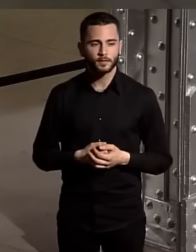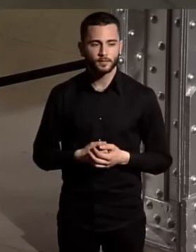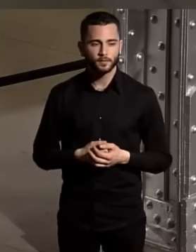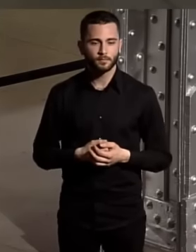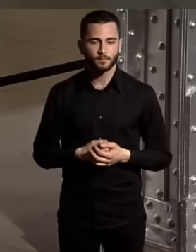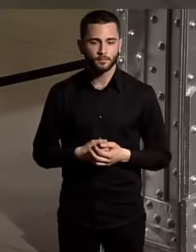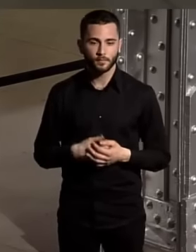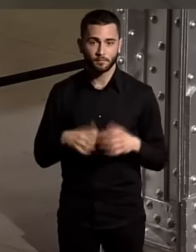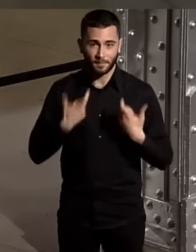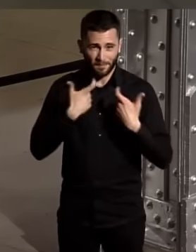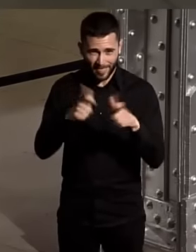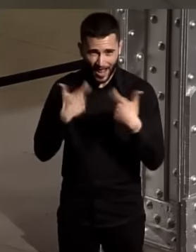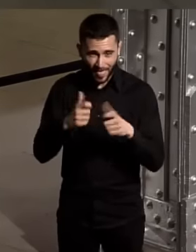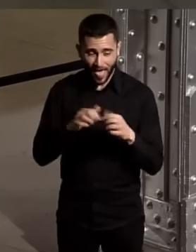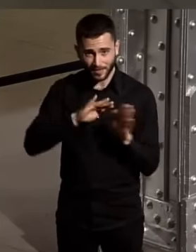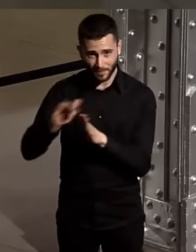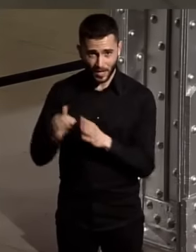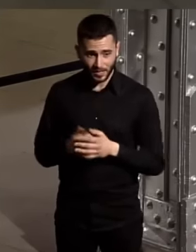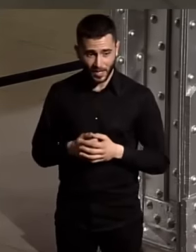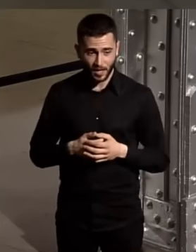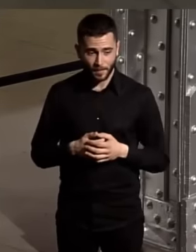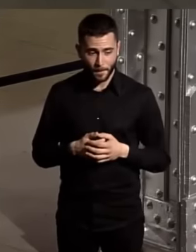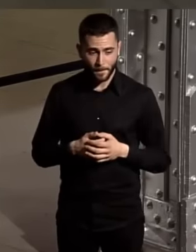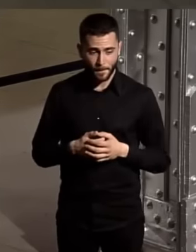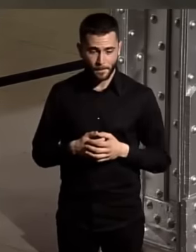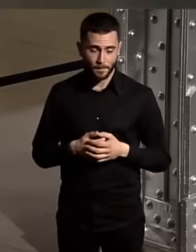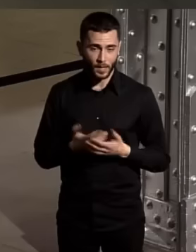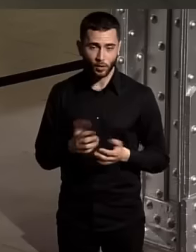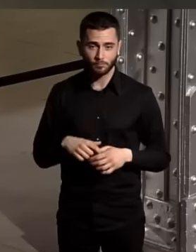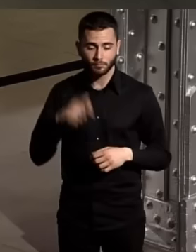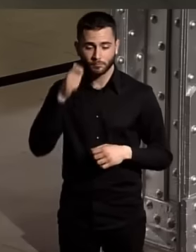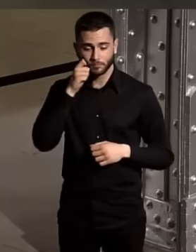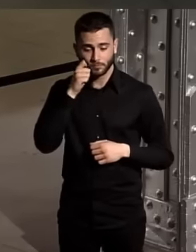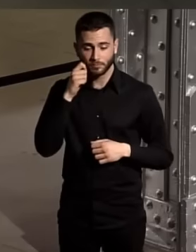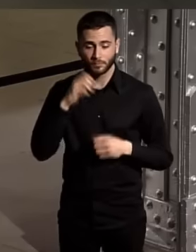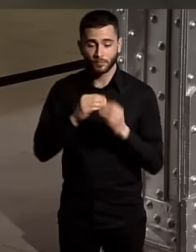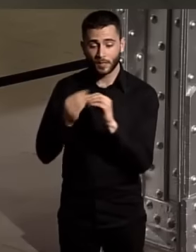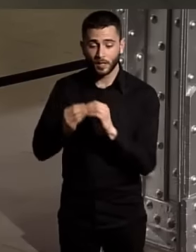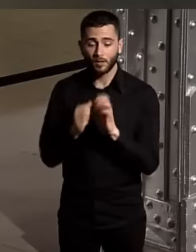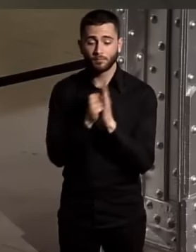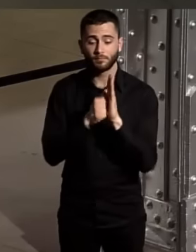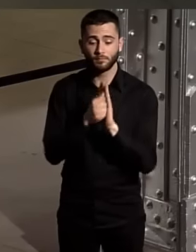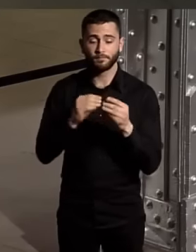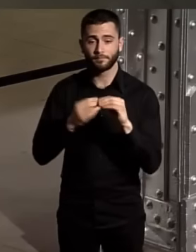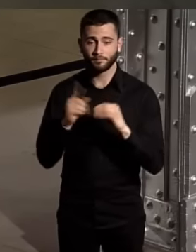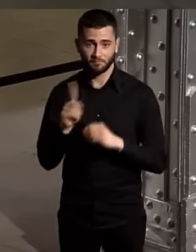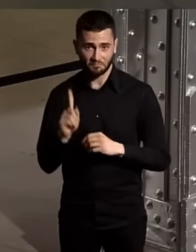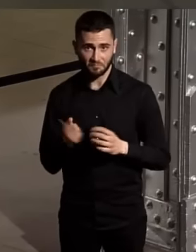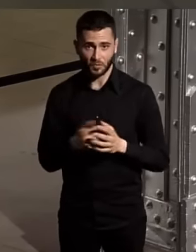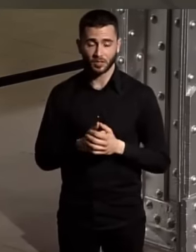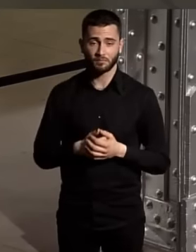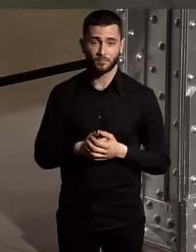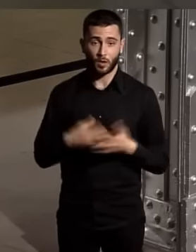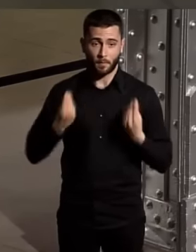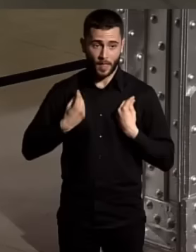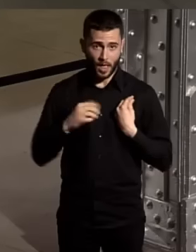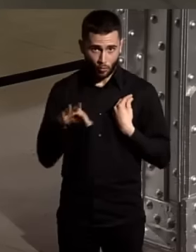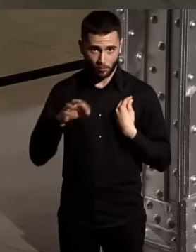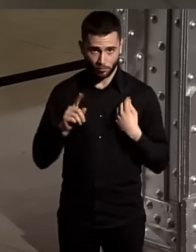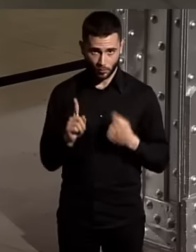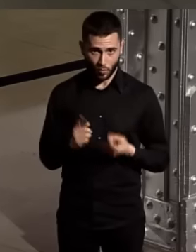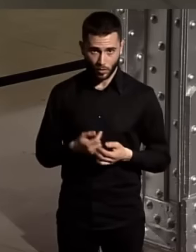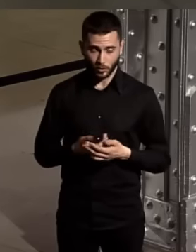revistas especializadas no en fin no creo yo que la ciencia se reduzca solo a eso eh Y hay o por lo menos la vida No se reduce solo a eso Entonces hay